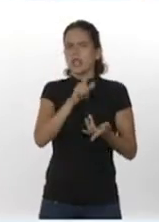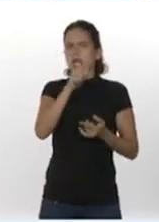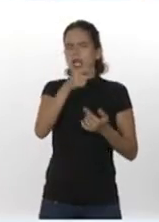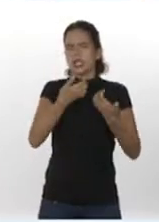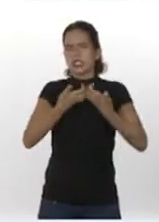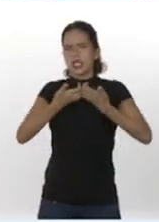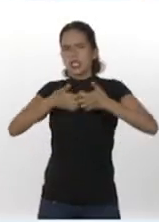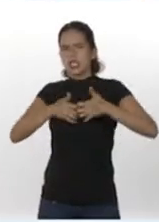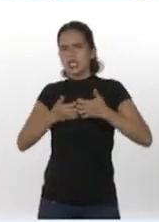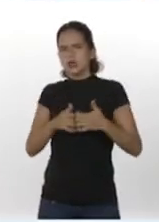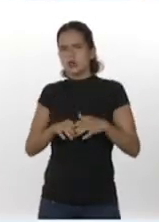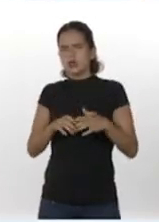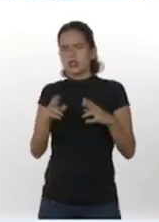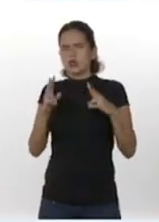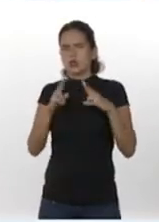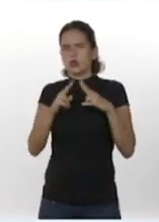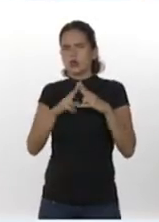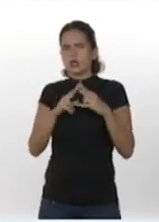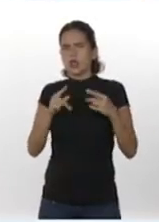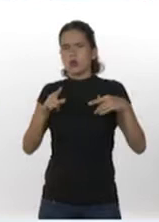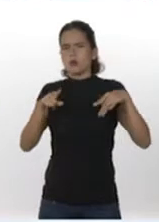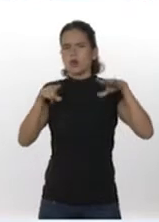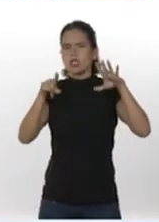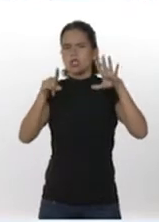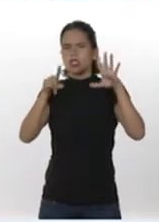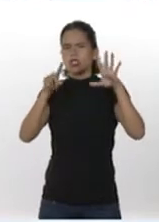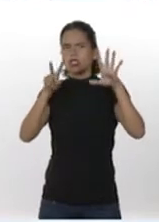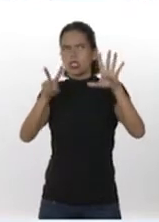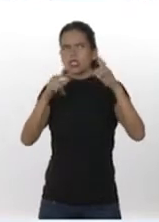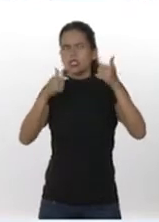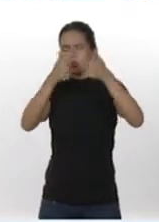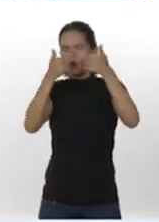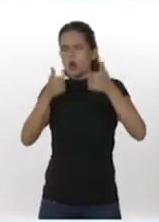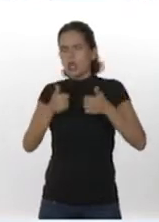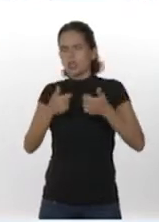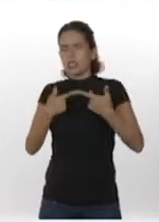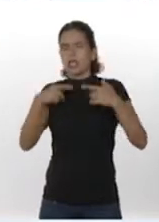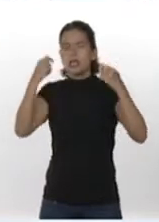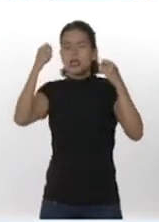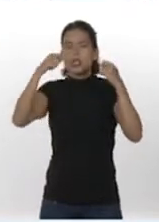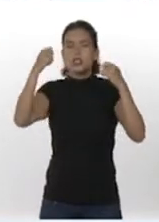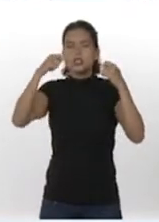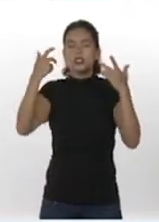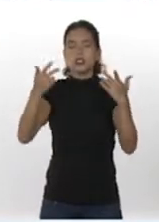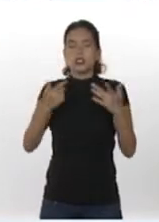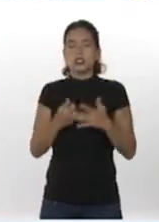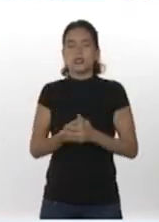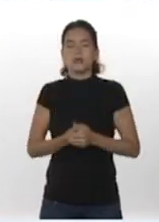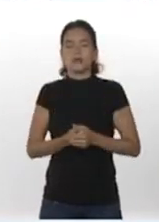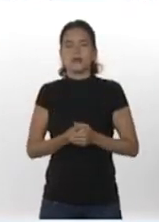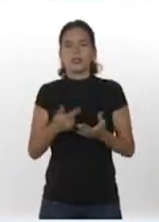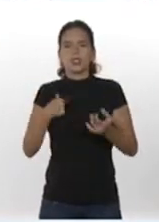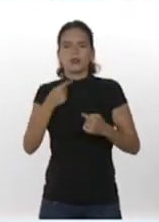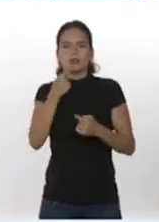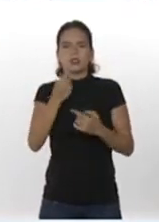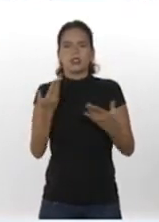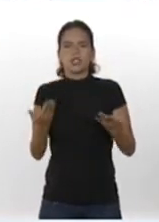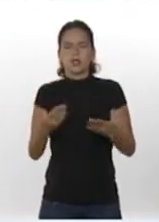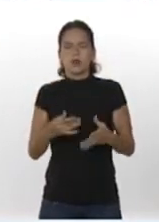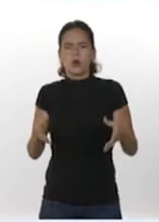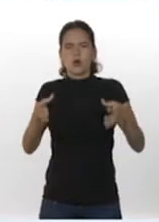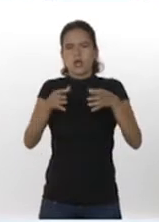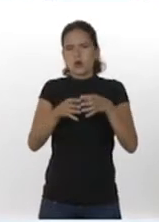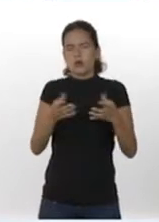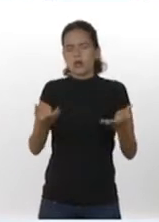industria conocida como el séptimo arte? Entonces, podemos decir que el cine es una,